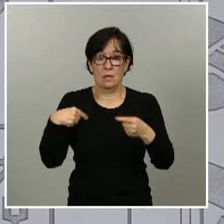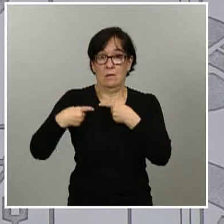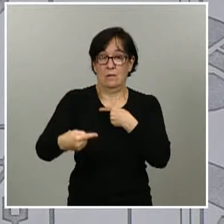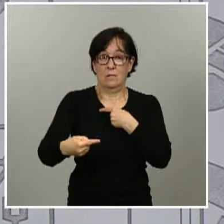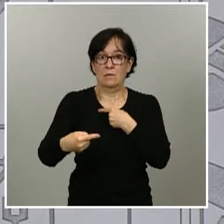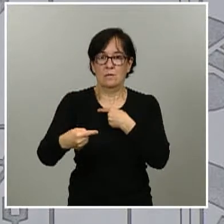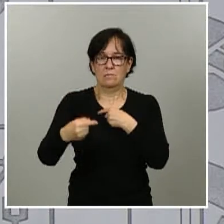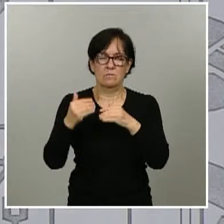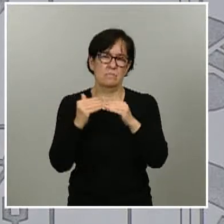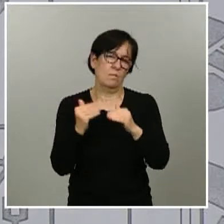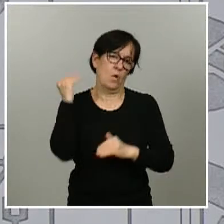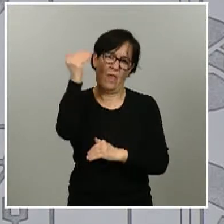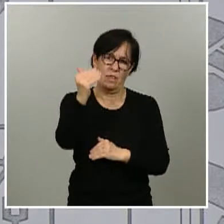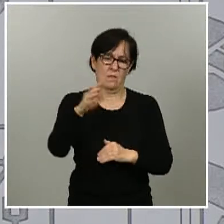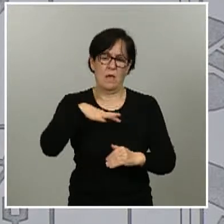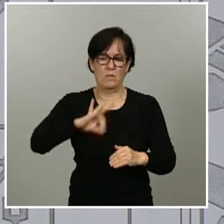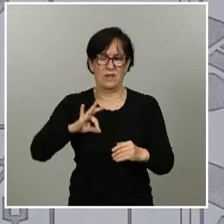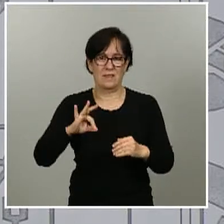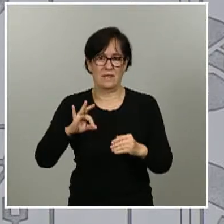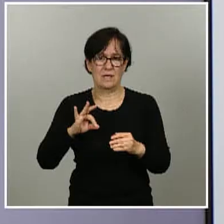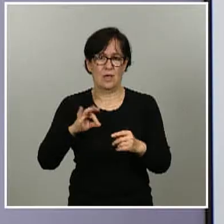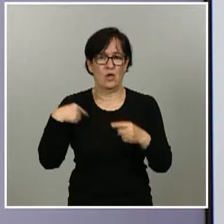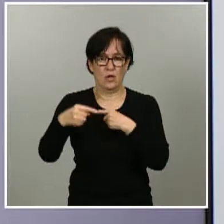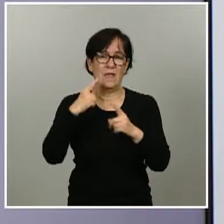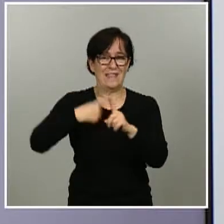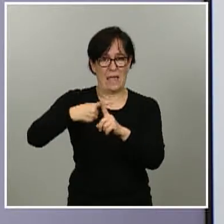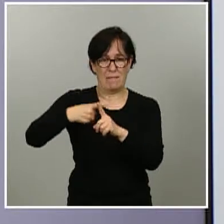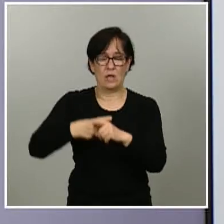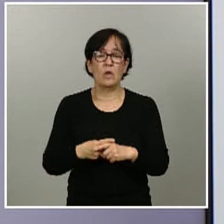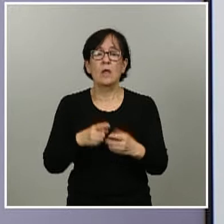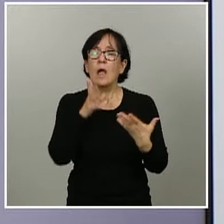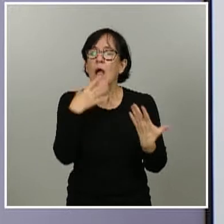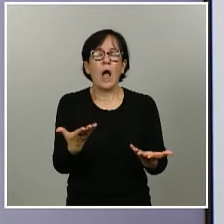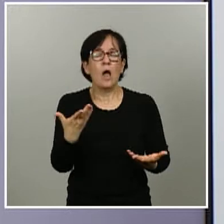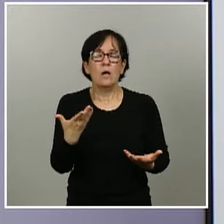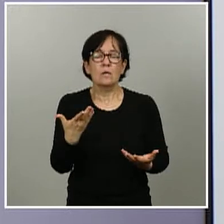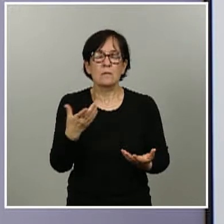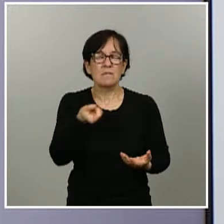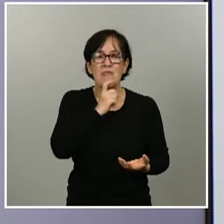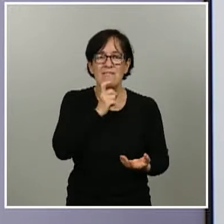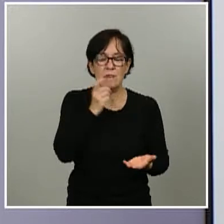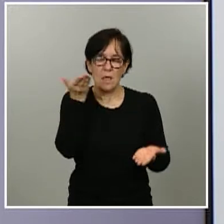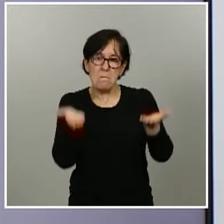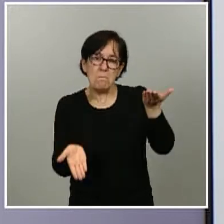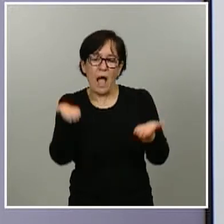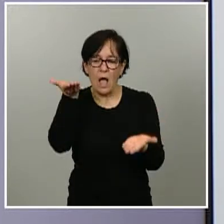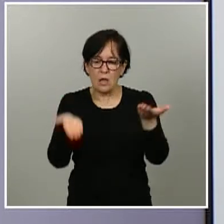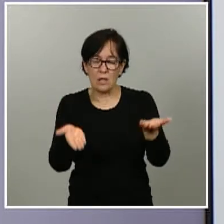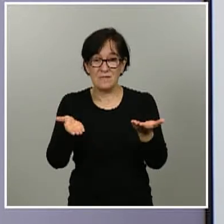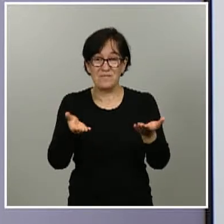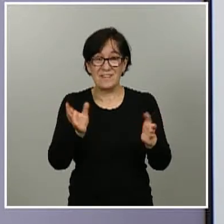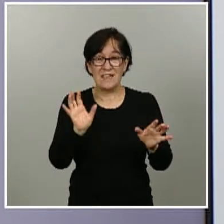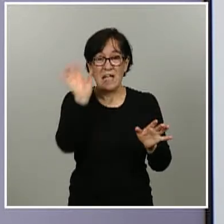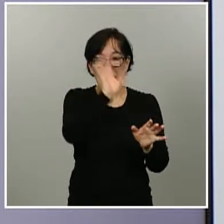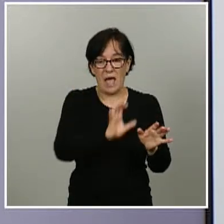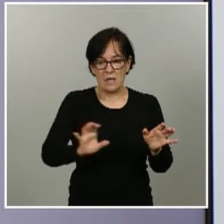encima de cualquier posible efecto que pudiera tener la temperatura. Por lo tanto, ahora mismo es difícil de valorar, teniendo en cuenta que muchos de esos países que están incrementando casos